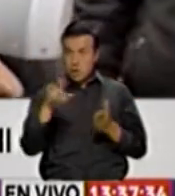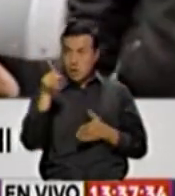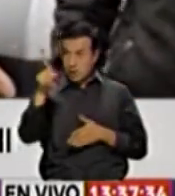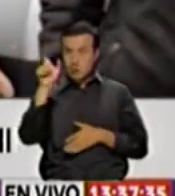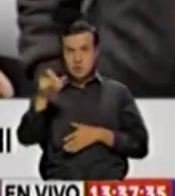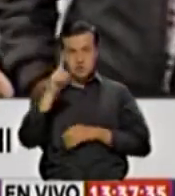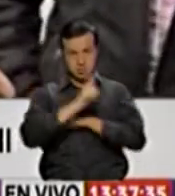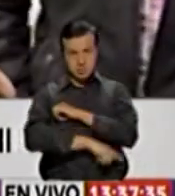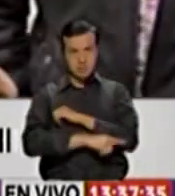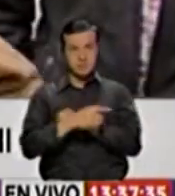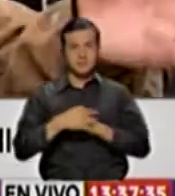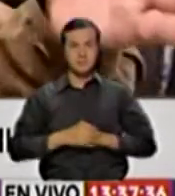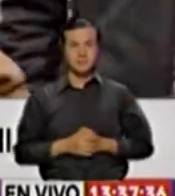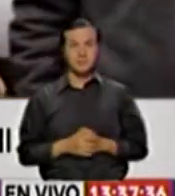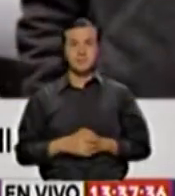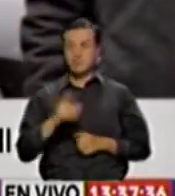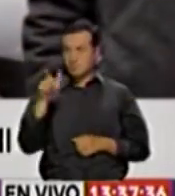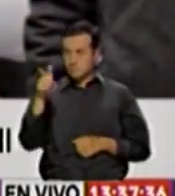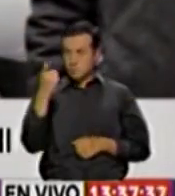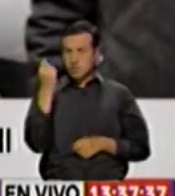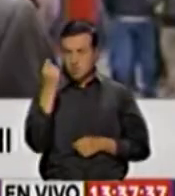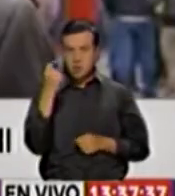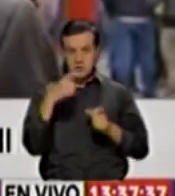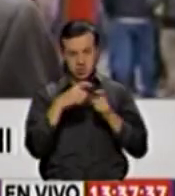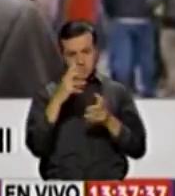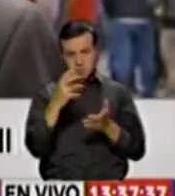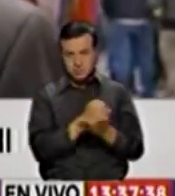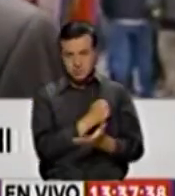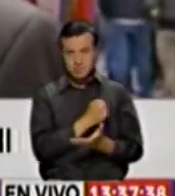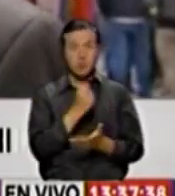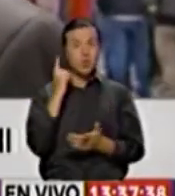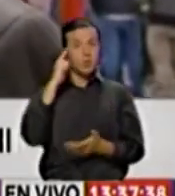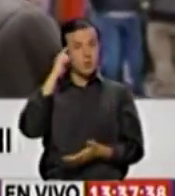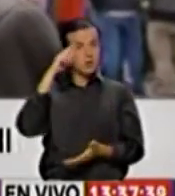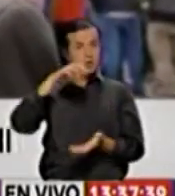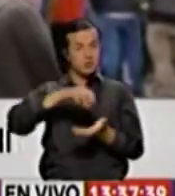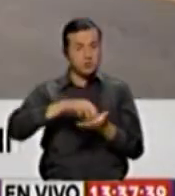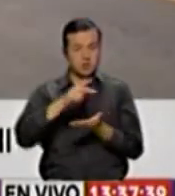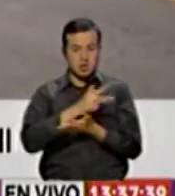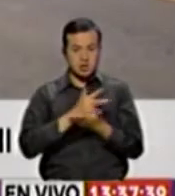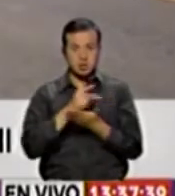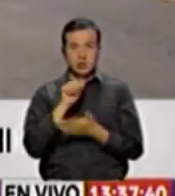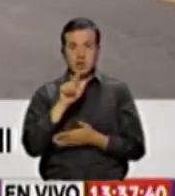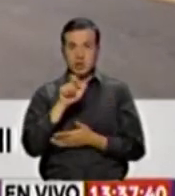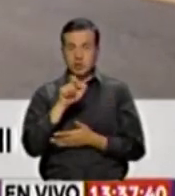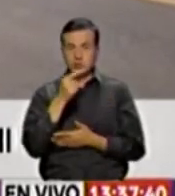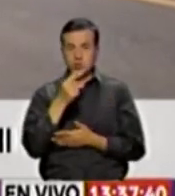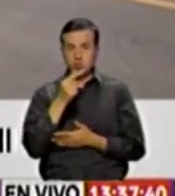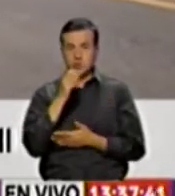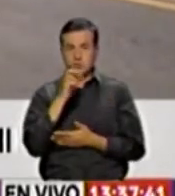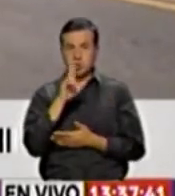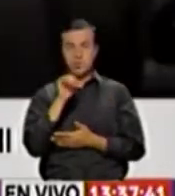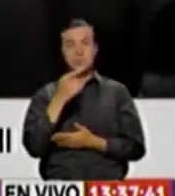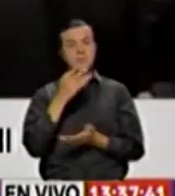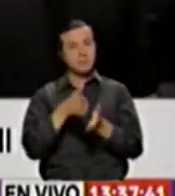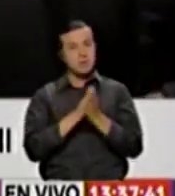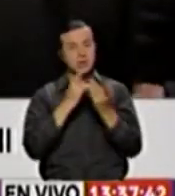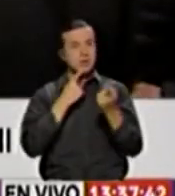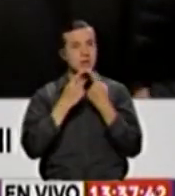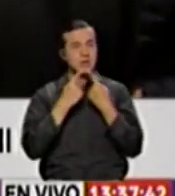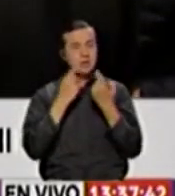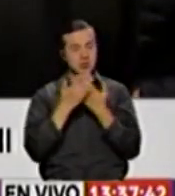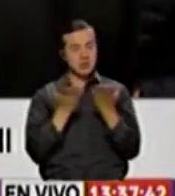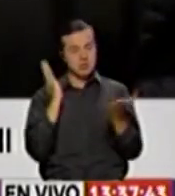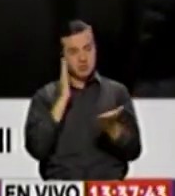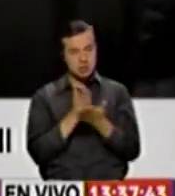él sancionarlo. A él quitarle la licencia. El gobernador del Carchi, Alex Cruz, acudió al lugar para pedir el diálogo y se levante